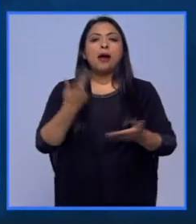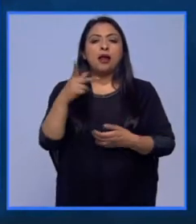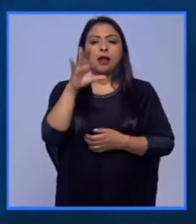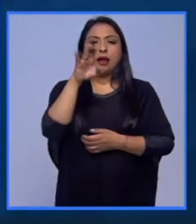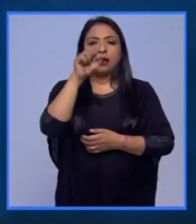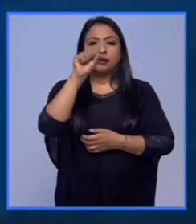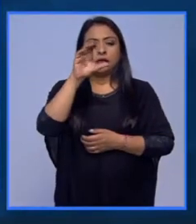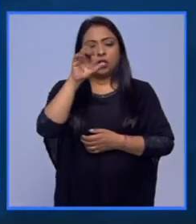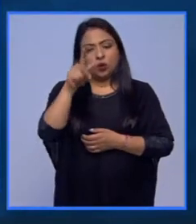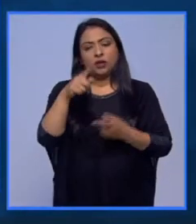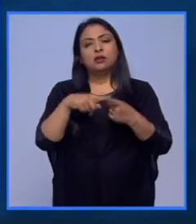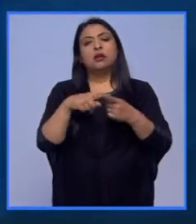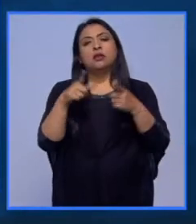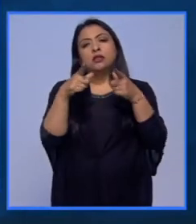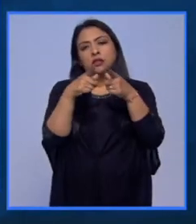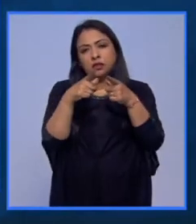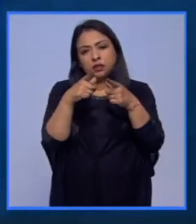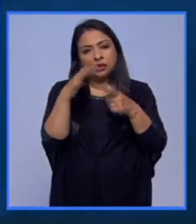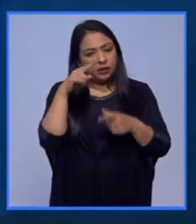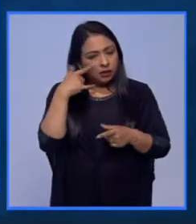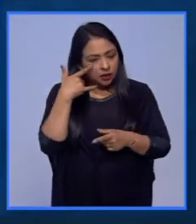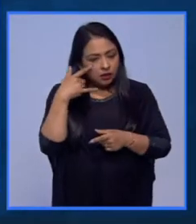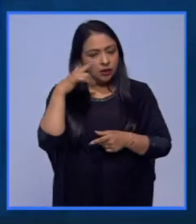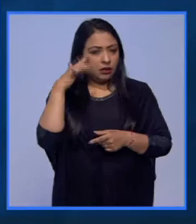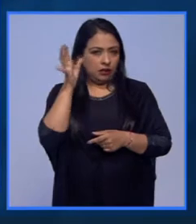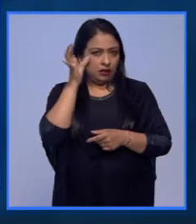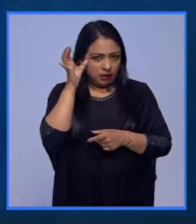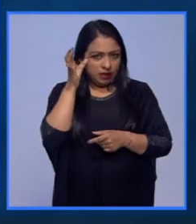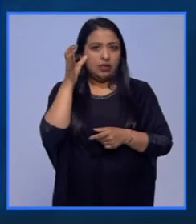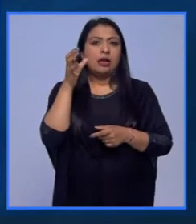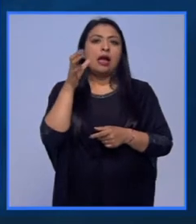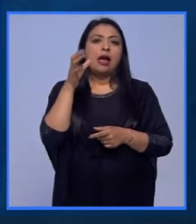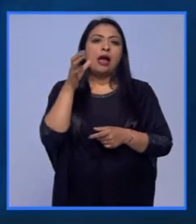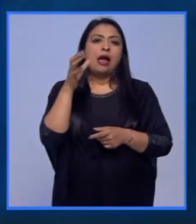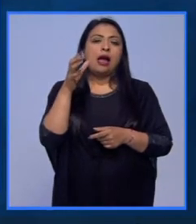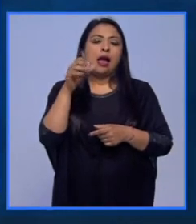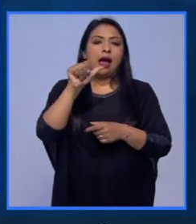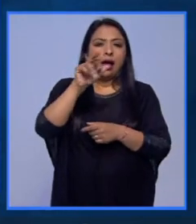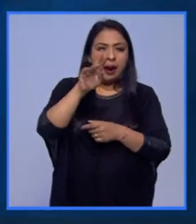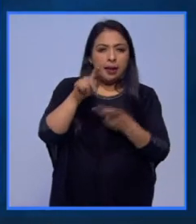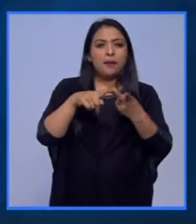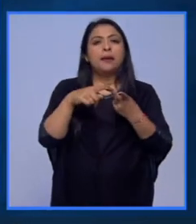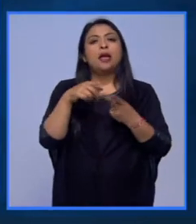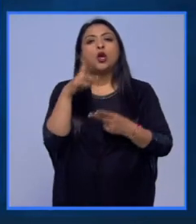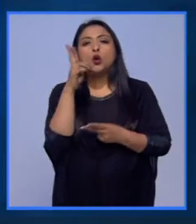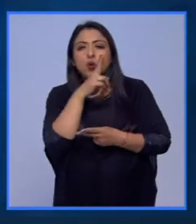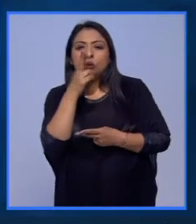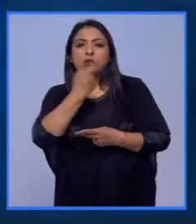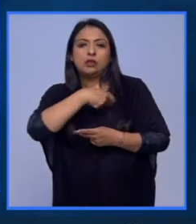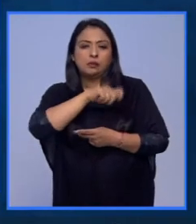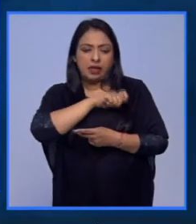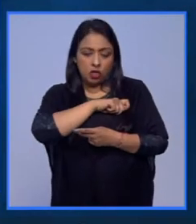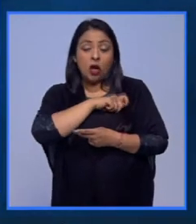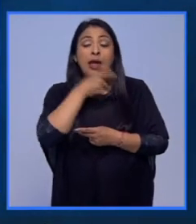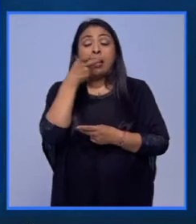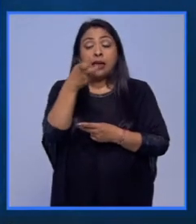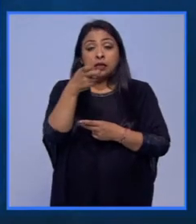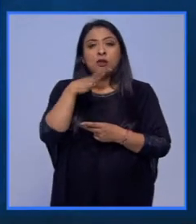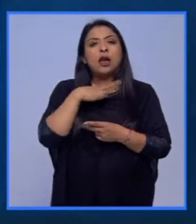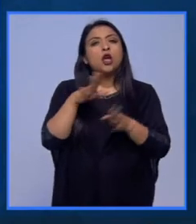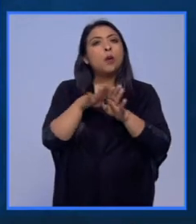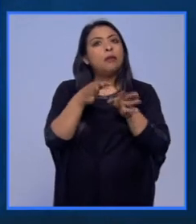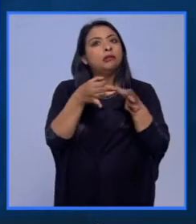caso la danza china, la danza árabe, la danza rusa, la danza española. Y esto pues hace un poquito